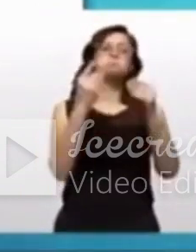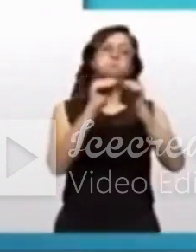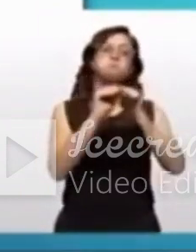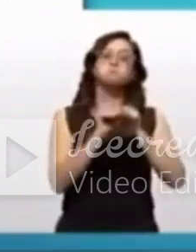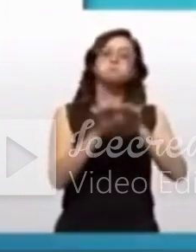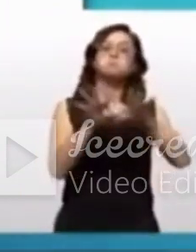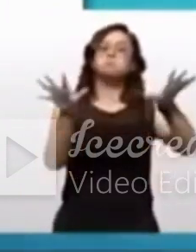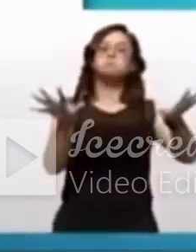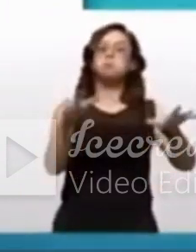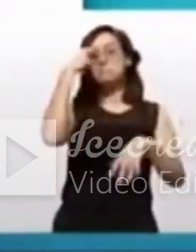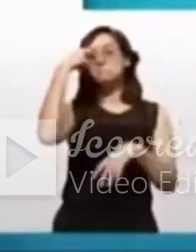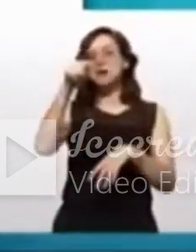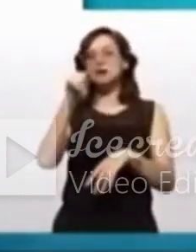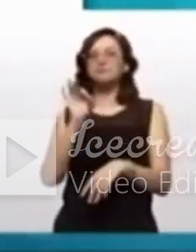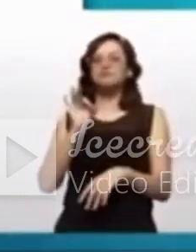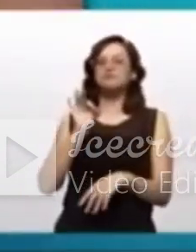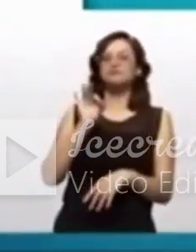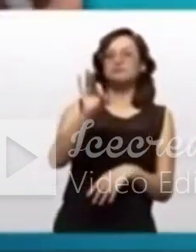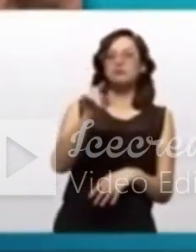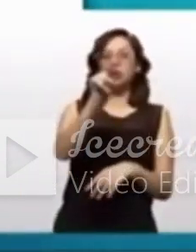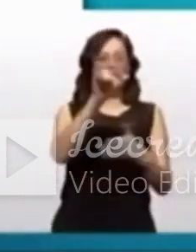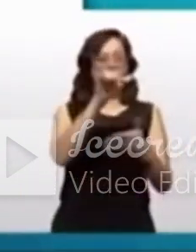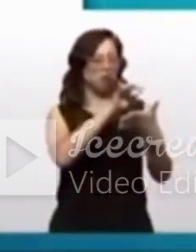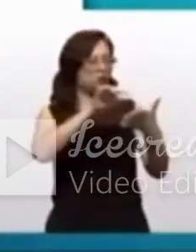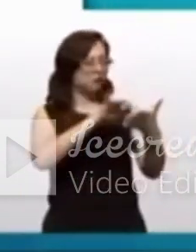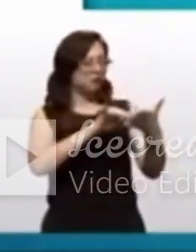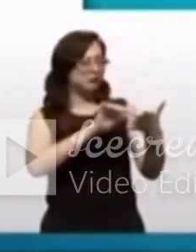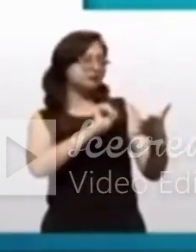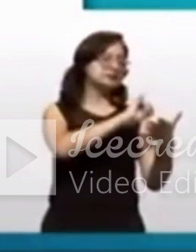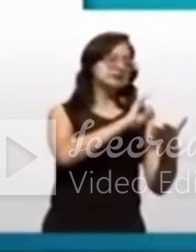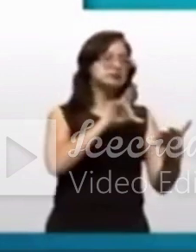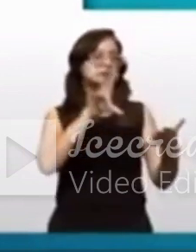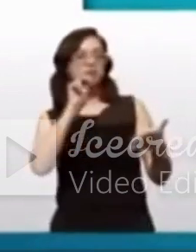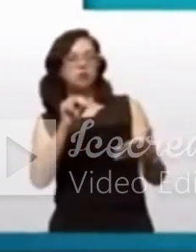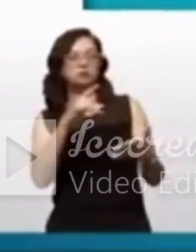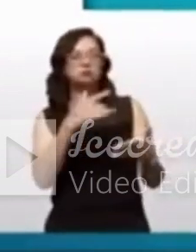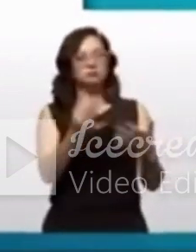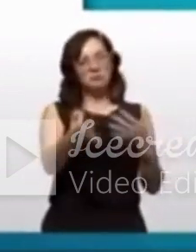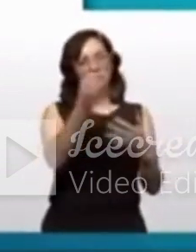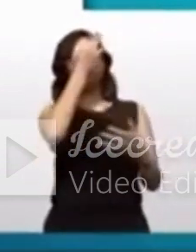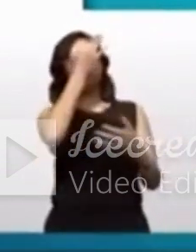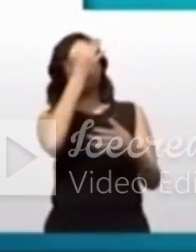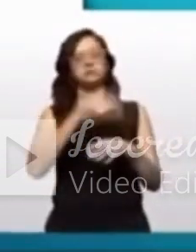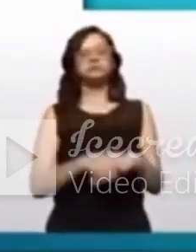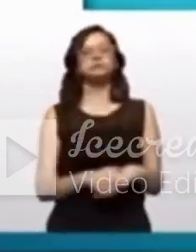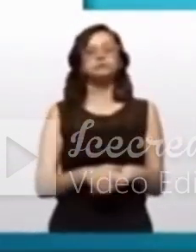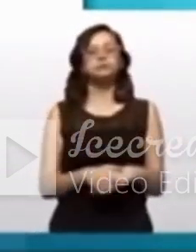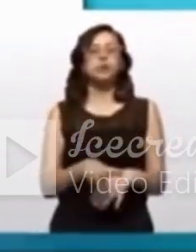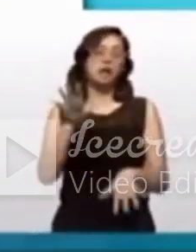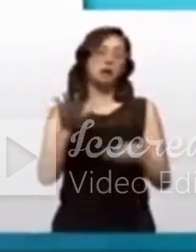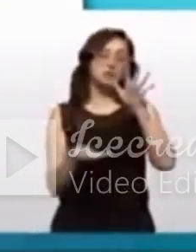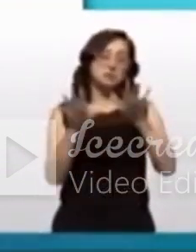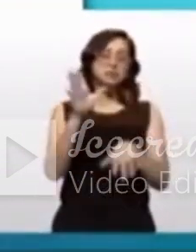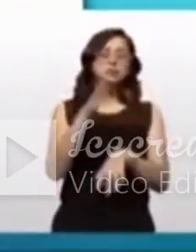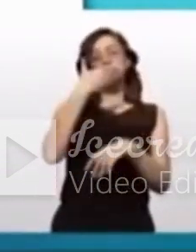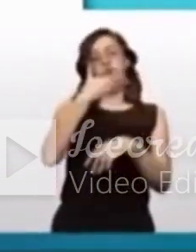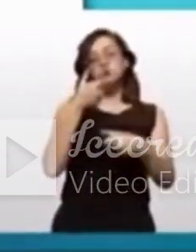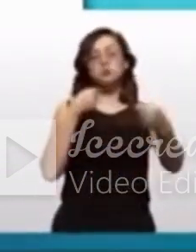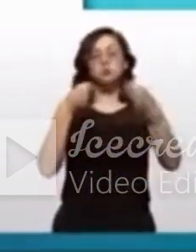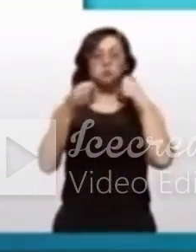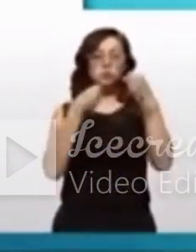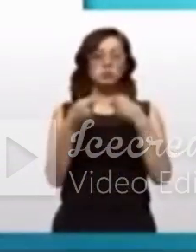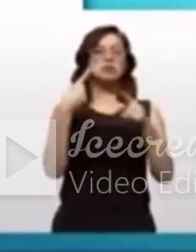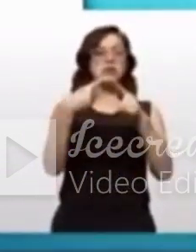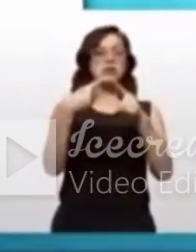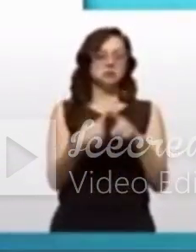de crear una posición en el espectador respecto a un determinado tema en particular. Por lo común, el reportaje es dado por un